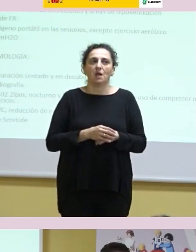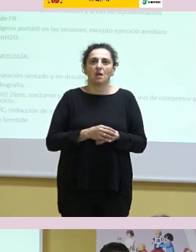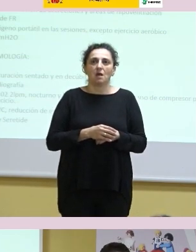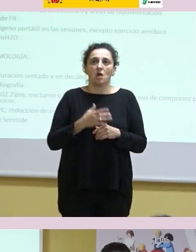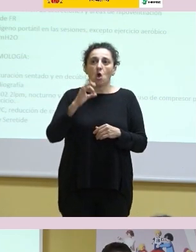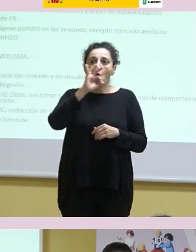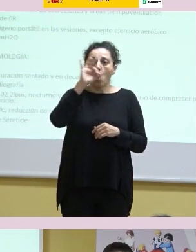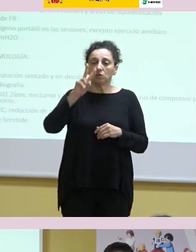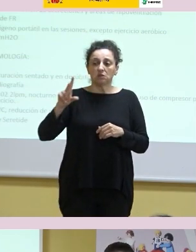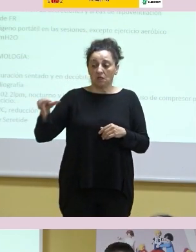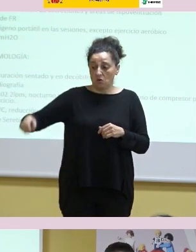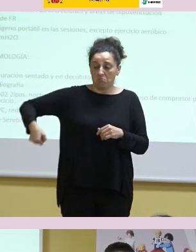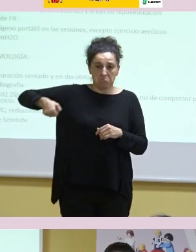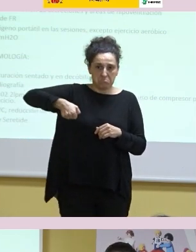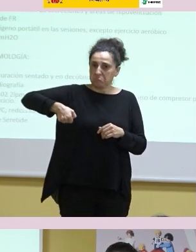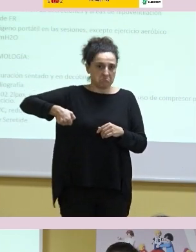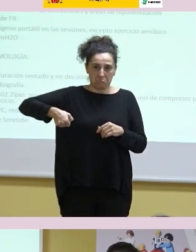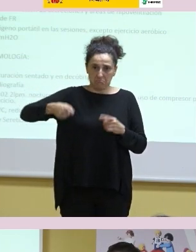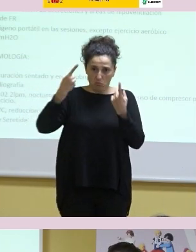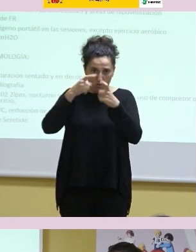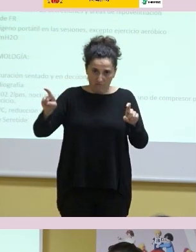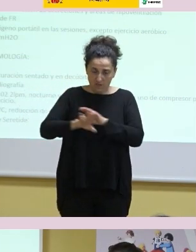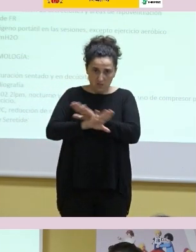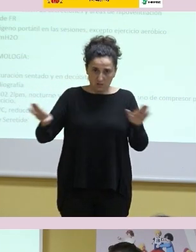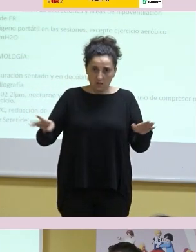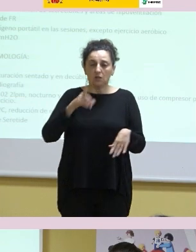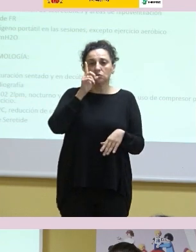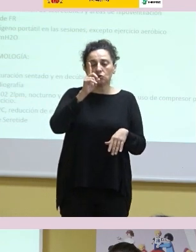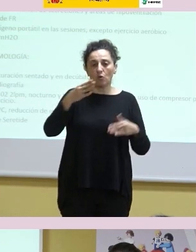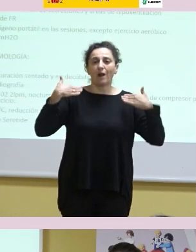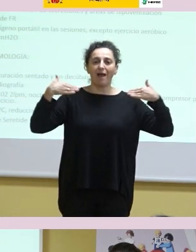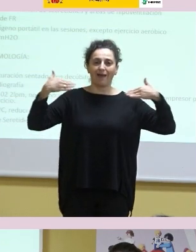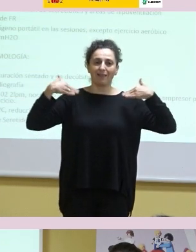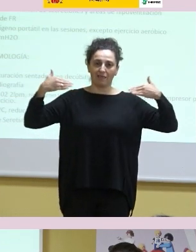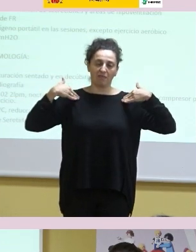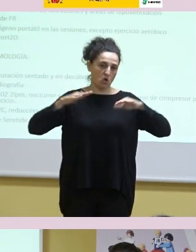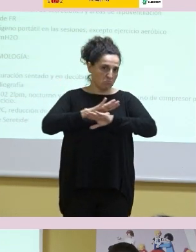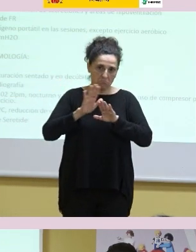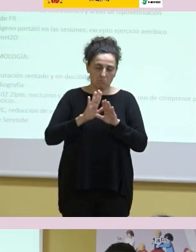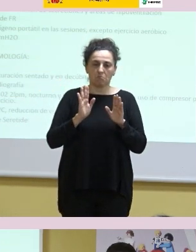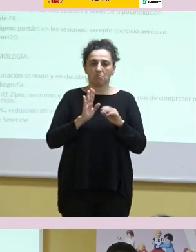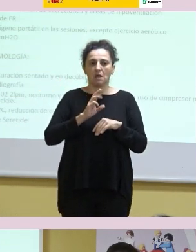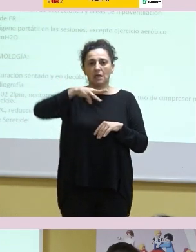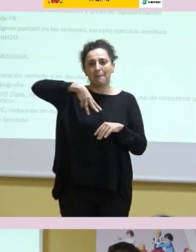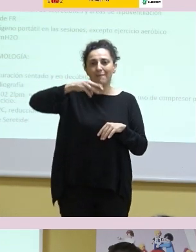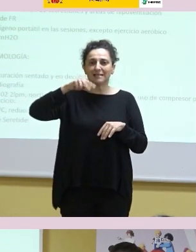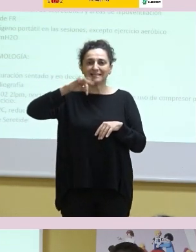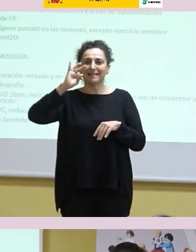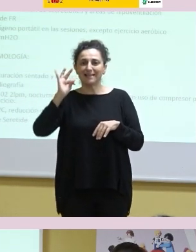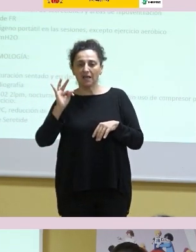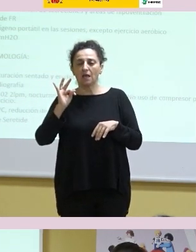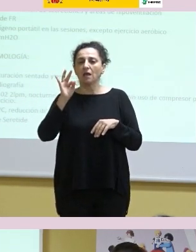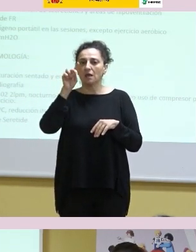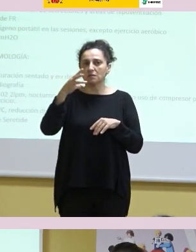nada el oxígeno portátil en las sesiones, más que para el ejercicio aeróbico. Y el MST, este dispositivo, estaba